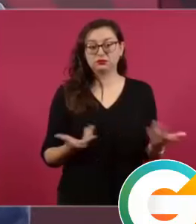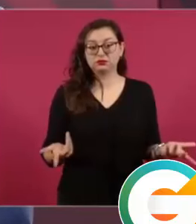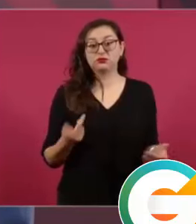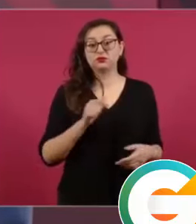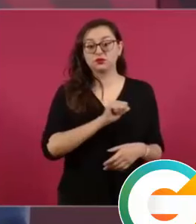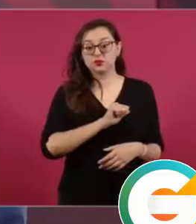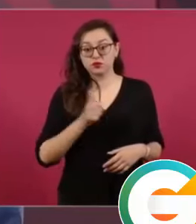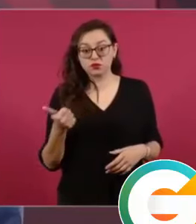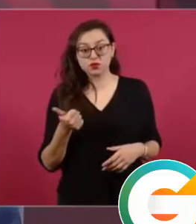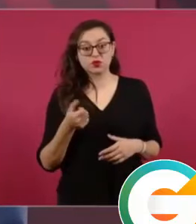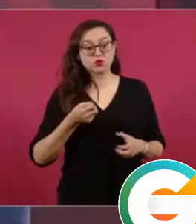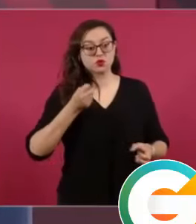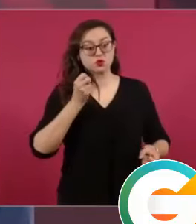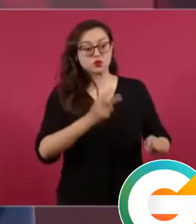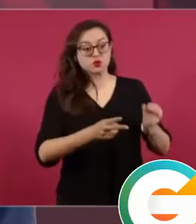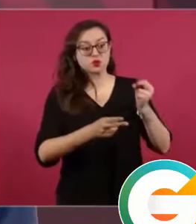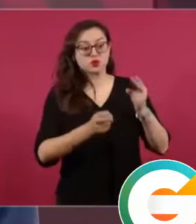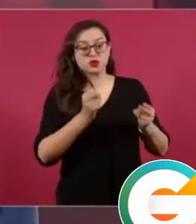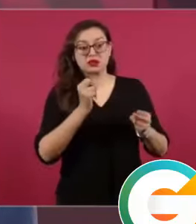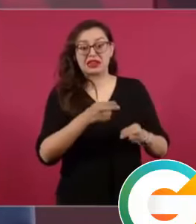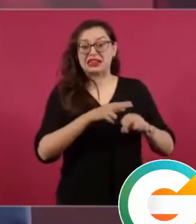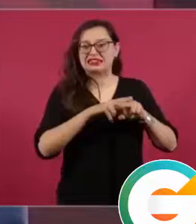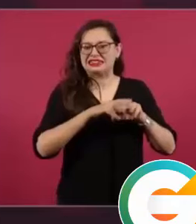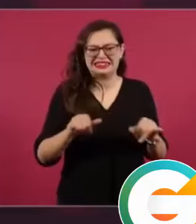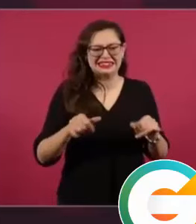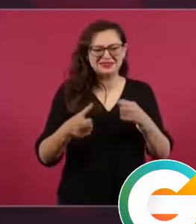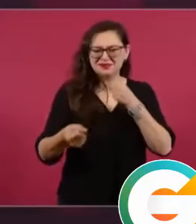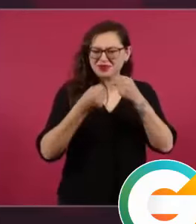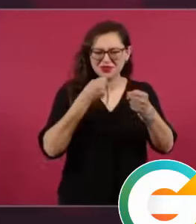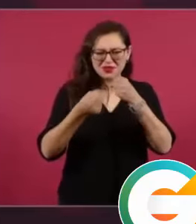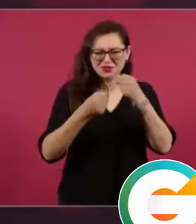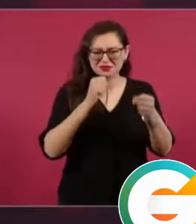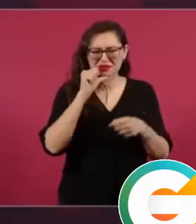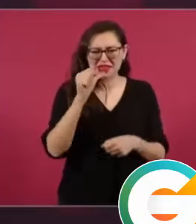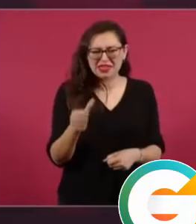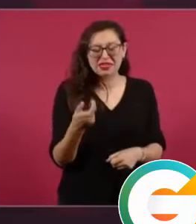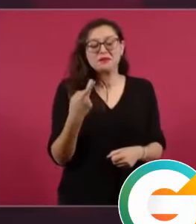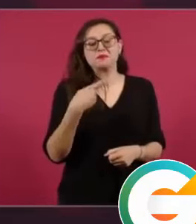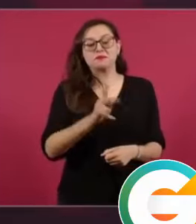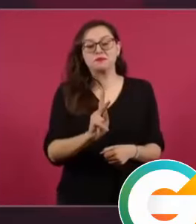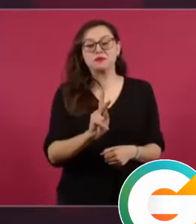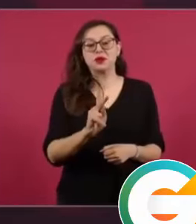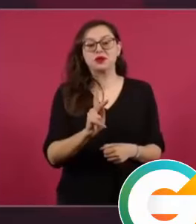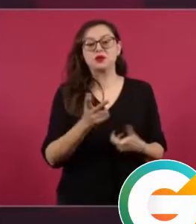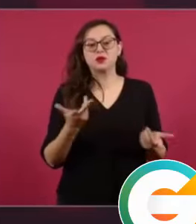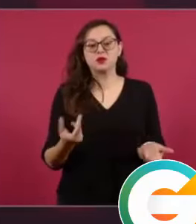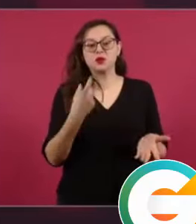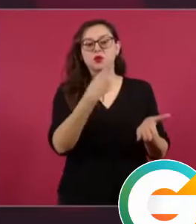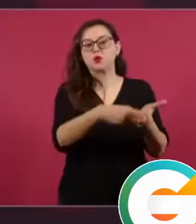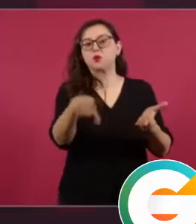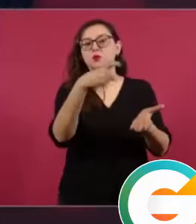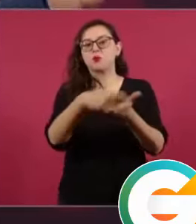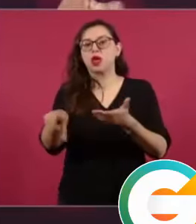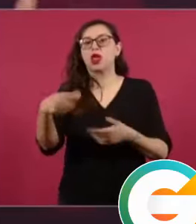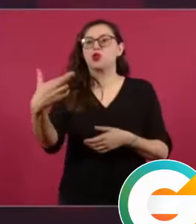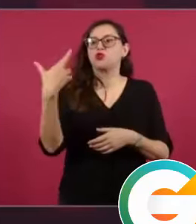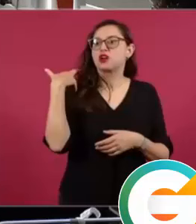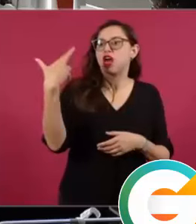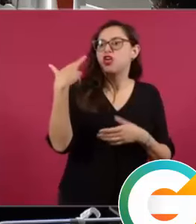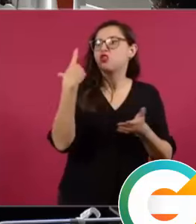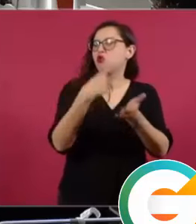mantuvieron sus privilegios, ni siquiera eran periodistas, y empezaron a comprar estaciones de radio,